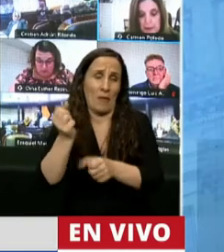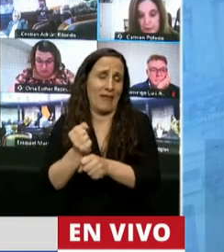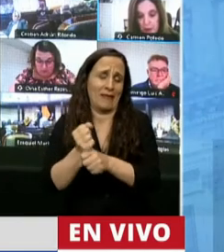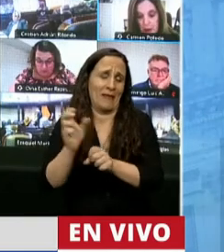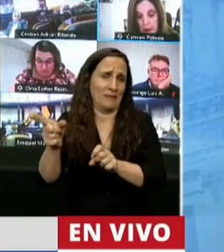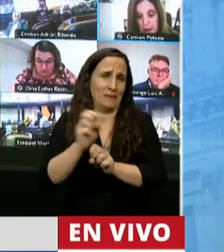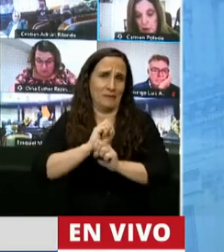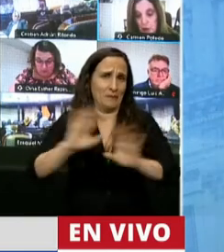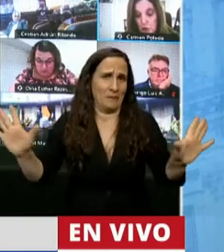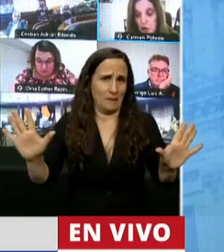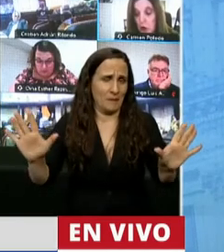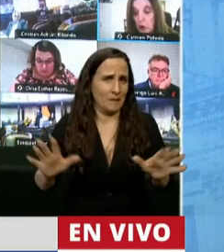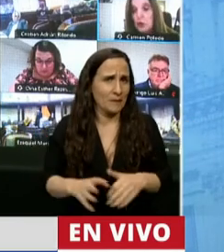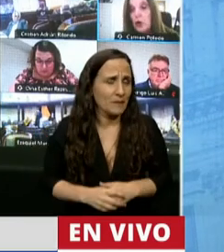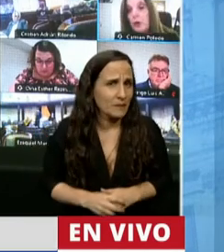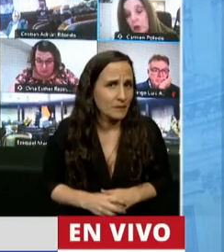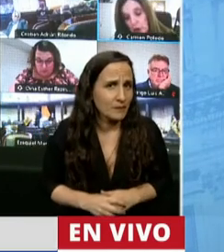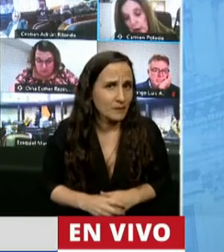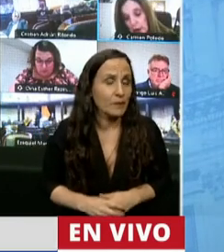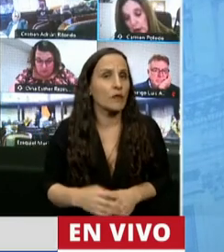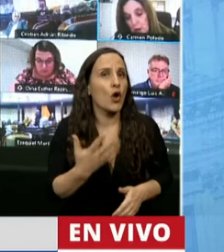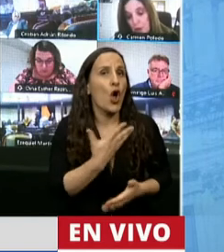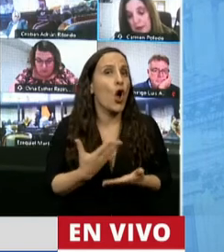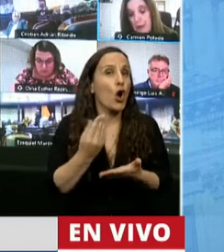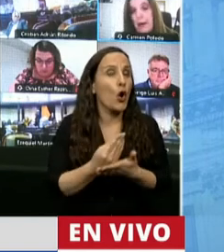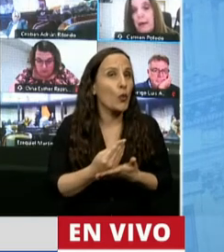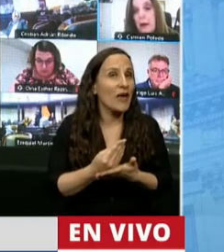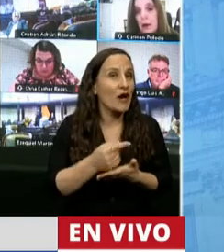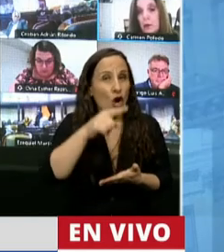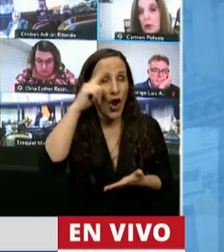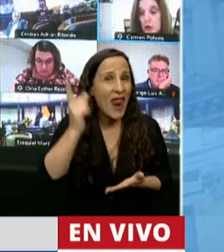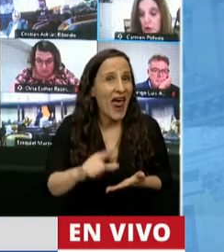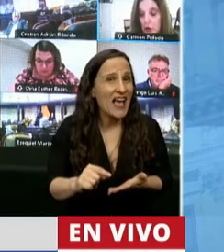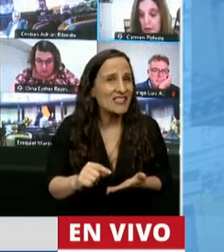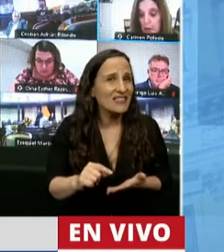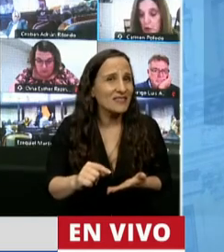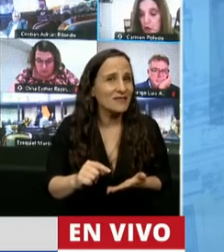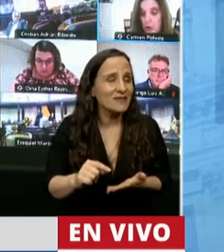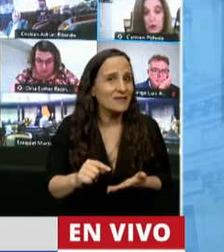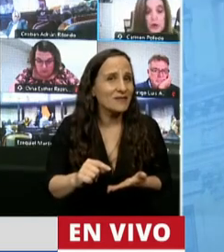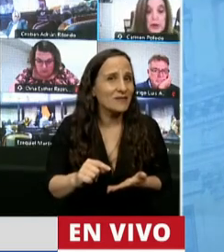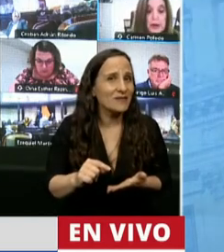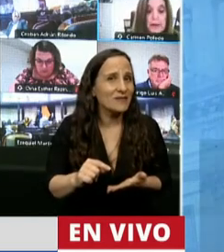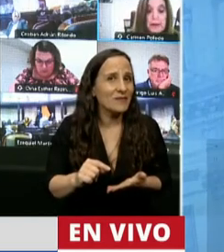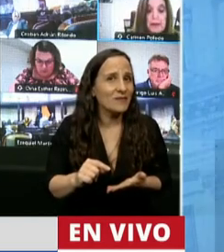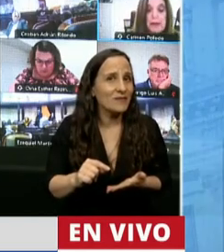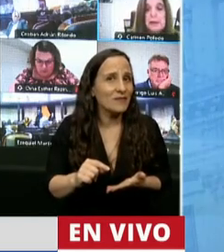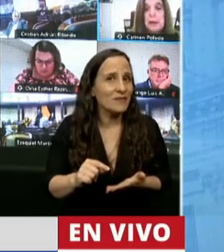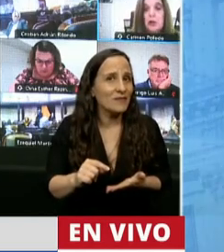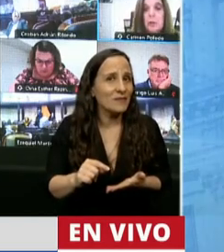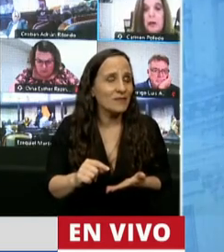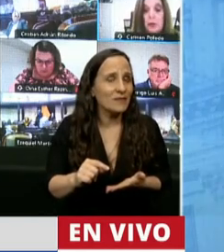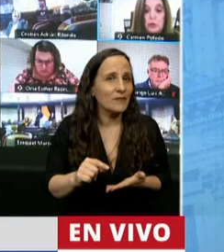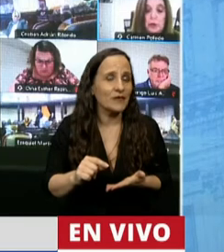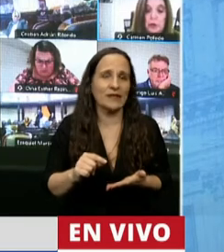La ingeniosa solución que encontró el gobierno nacional fue celebrada por los sectores más delicosos, por considerar que mataban así dos pájaros de un